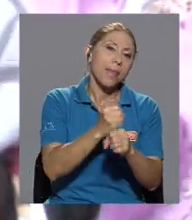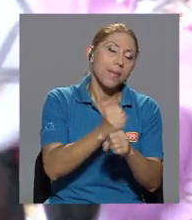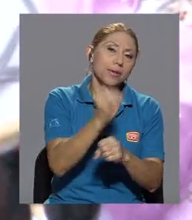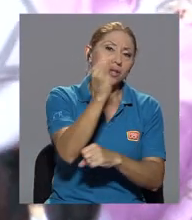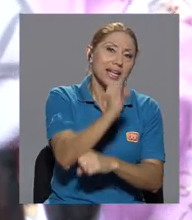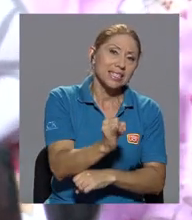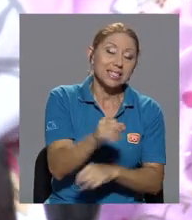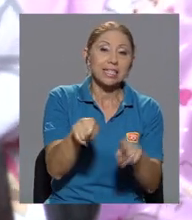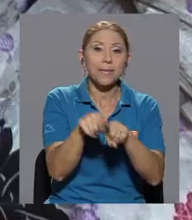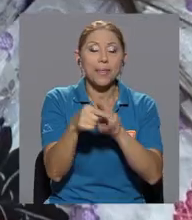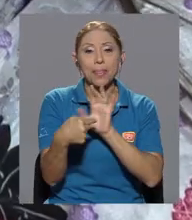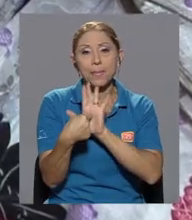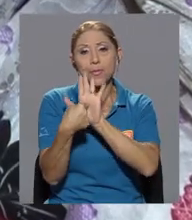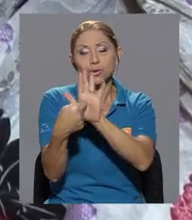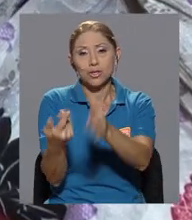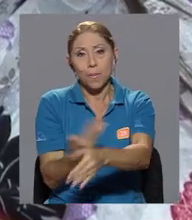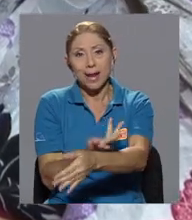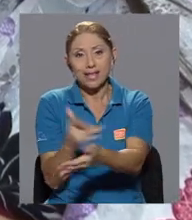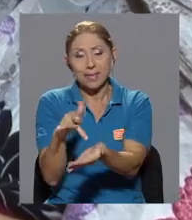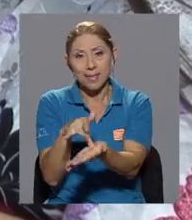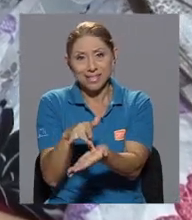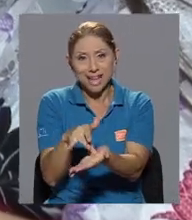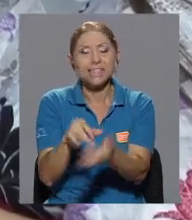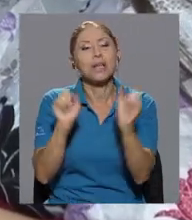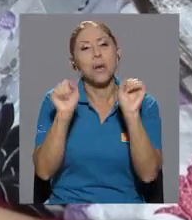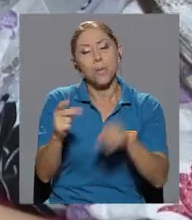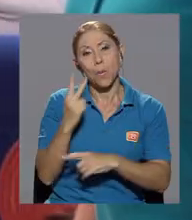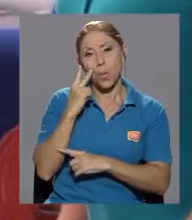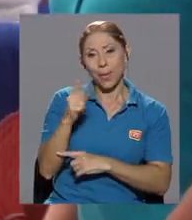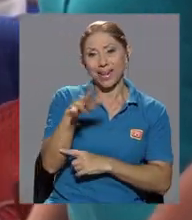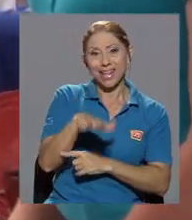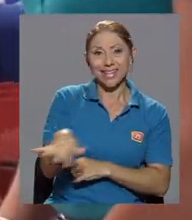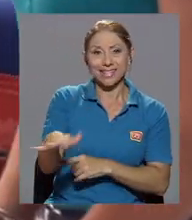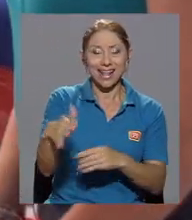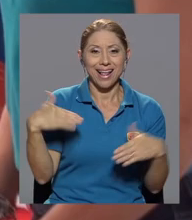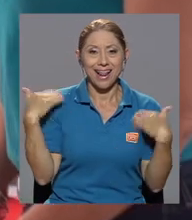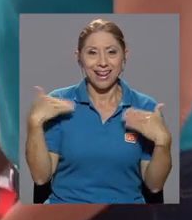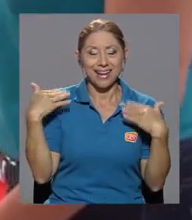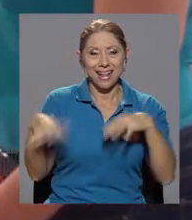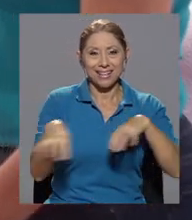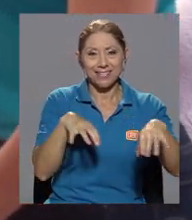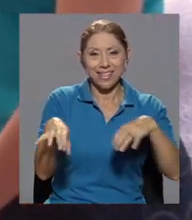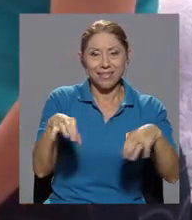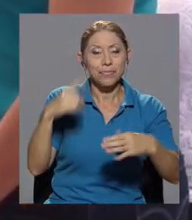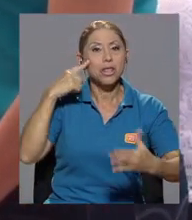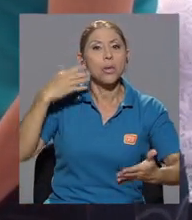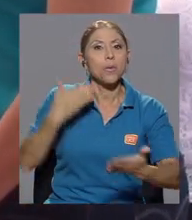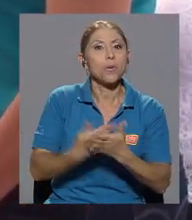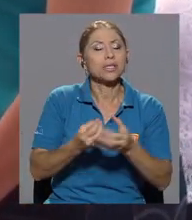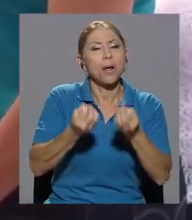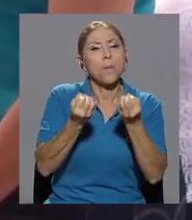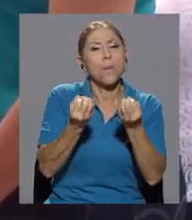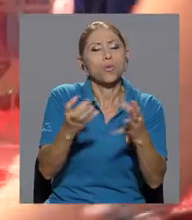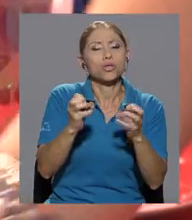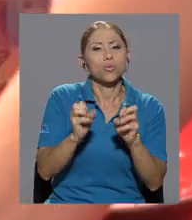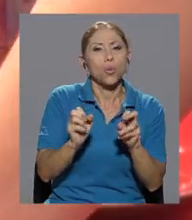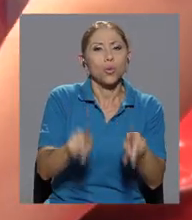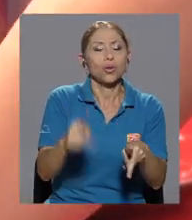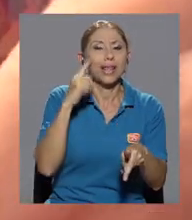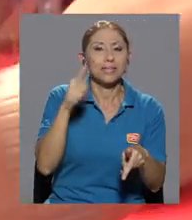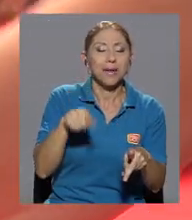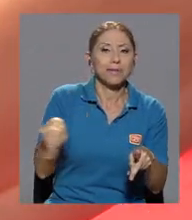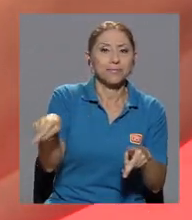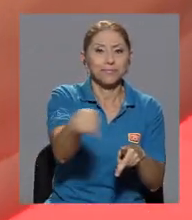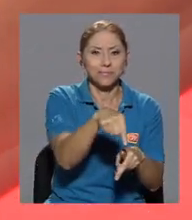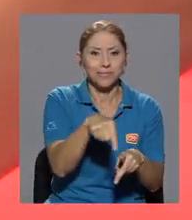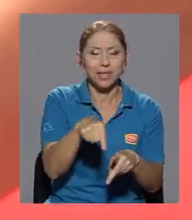hasta demostración de plantas medicinales fue lo que se pudo presenciar en esta alegre actividad, que demuestra un mundo de oportunidades para este sector de la